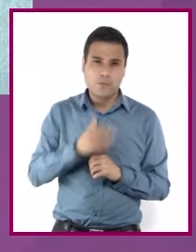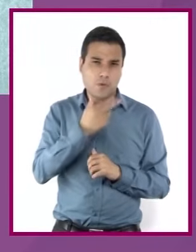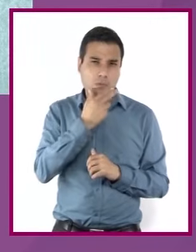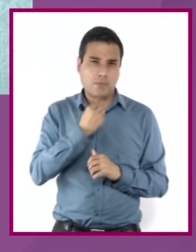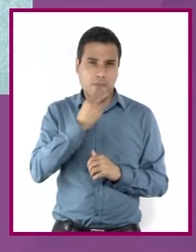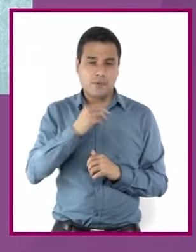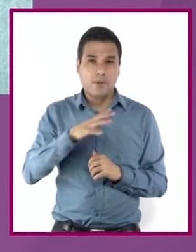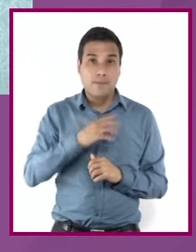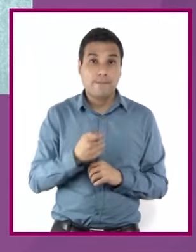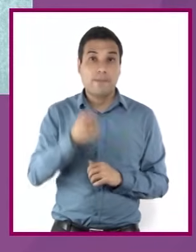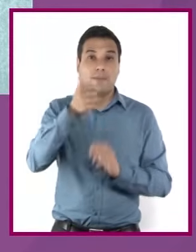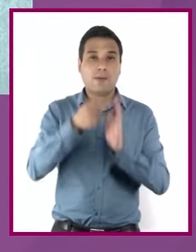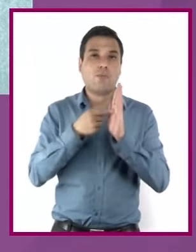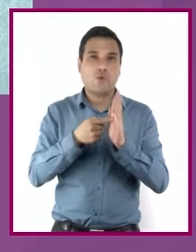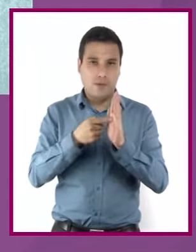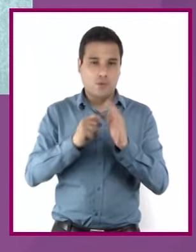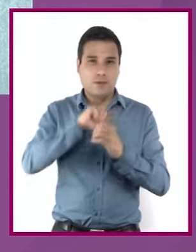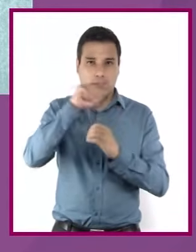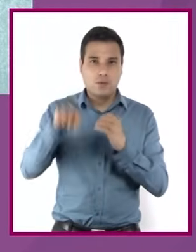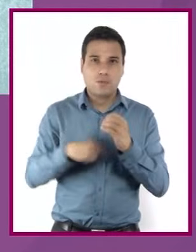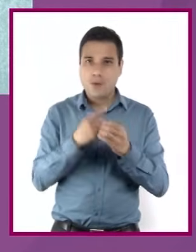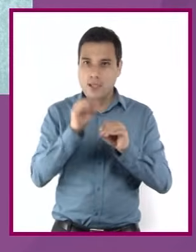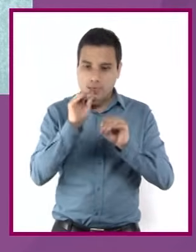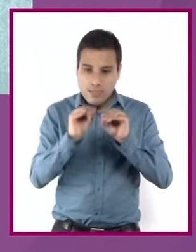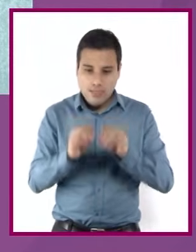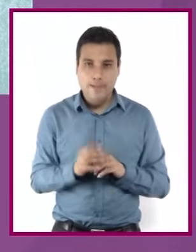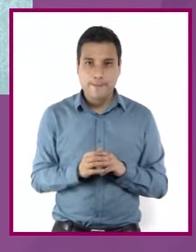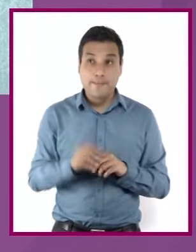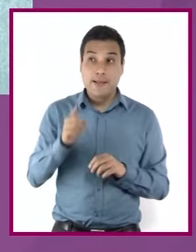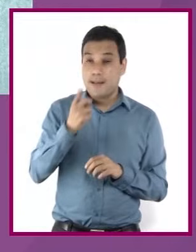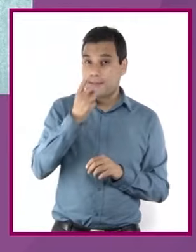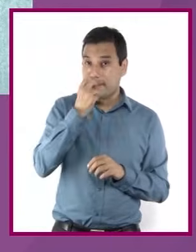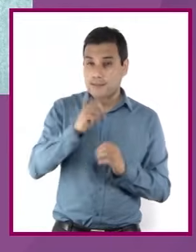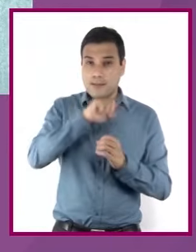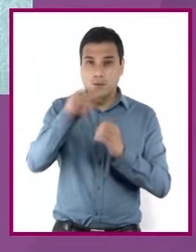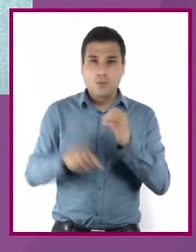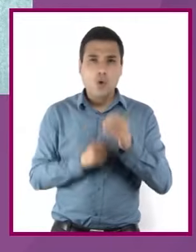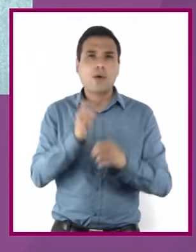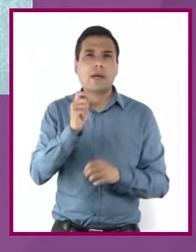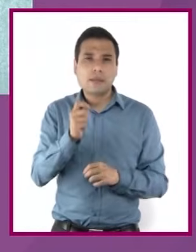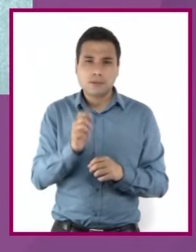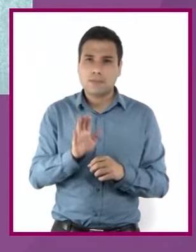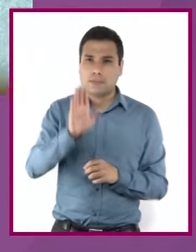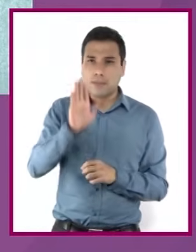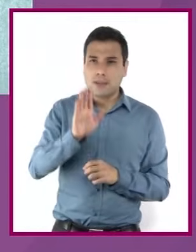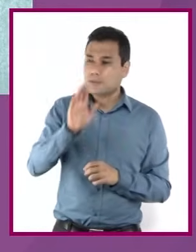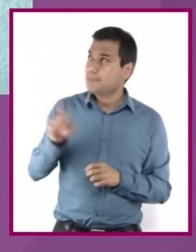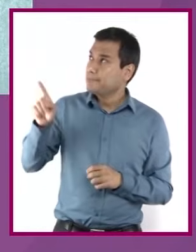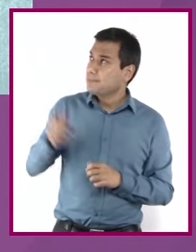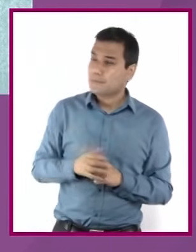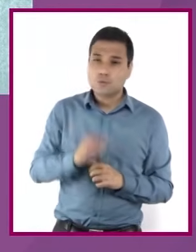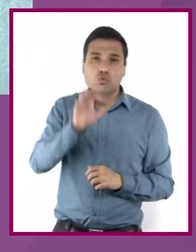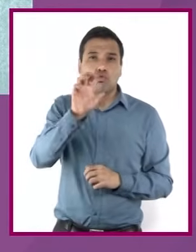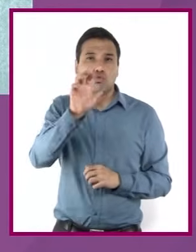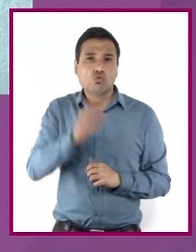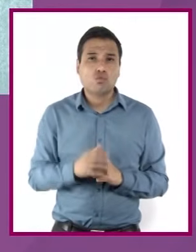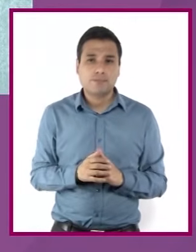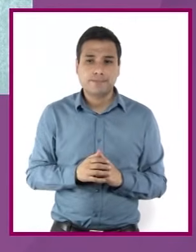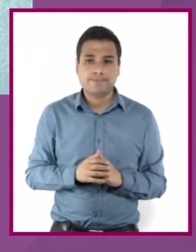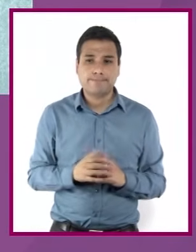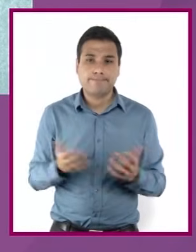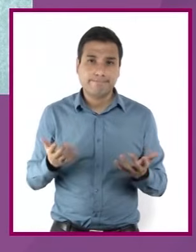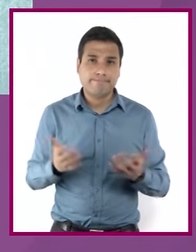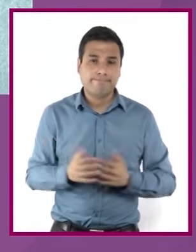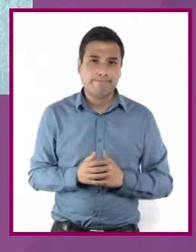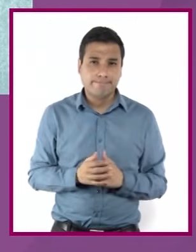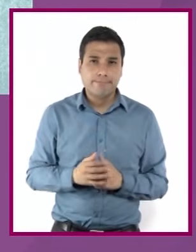desarrolló el primer modelo científico del átomo. Dalton representó al átomo como una esfera minúscula. Para Dalton, cada elemento estaba formado